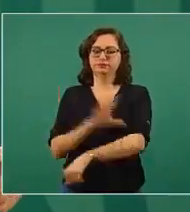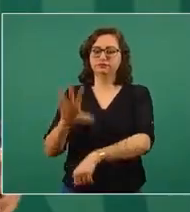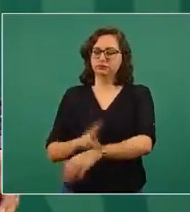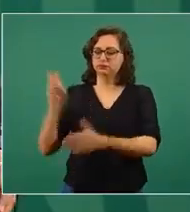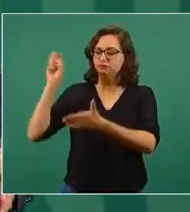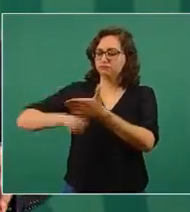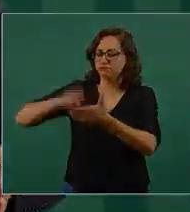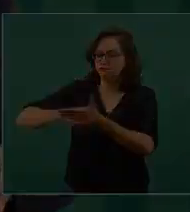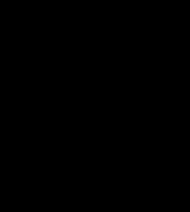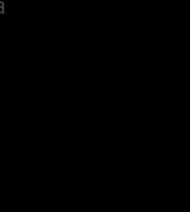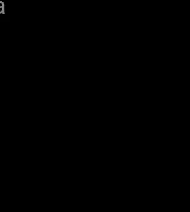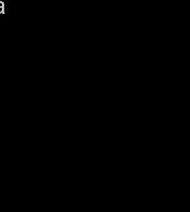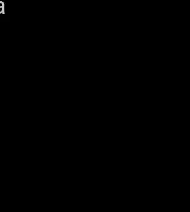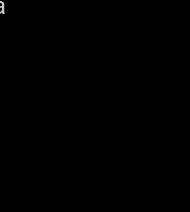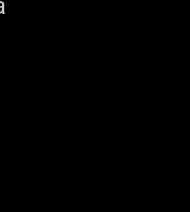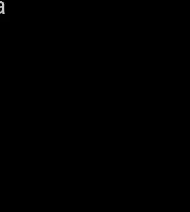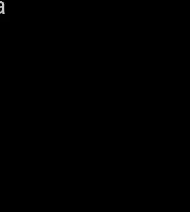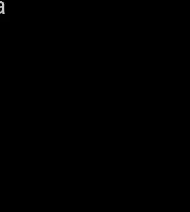Entonces, ¿qué es lo que ahora